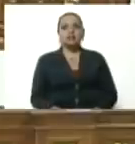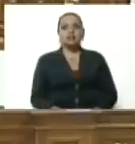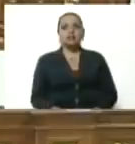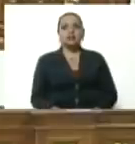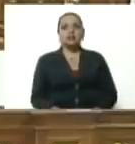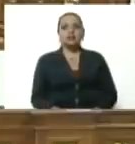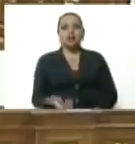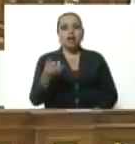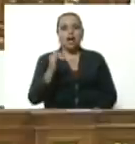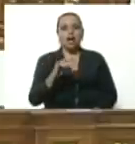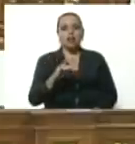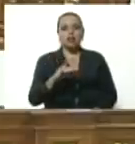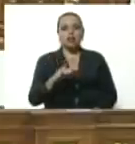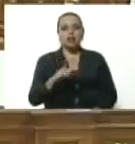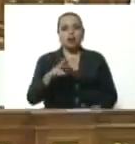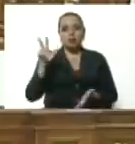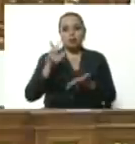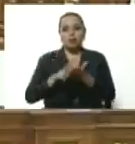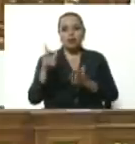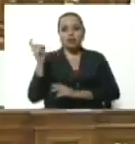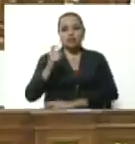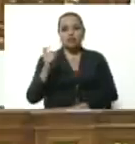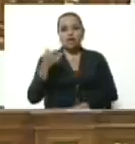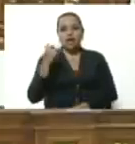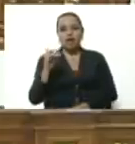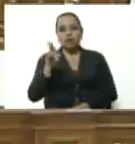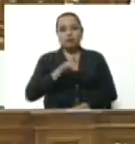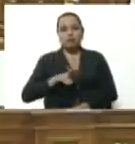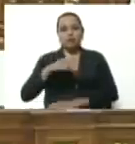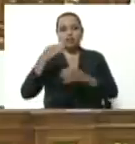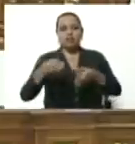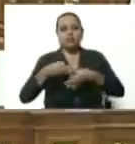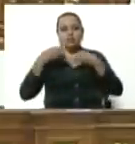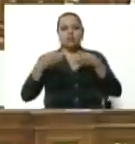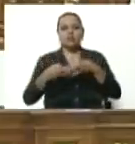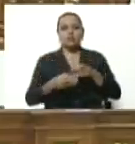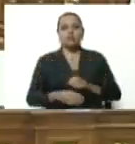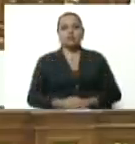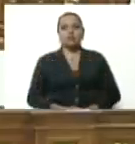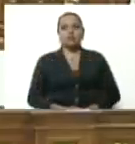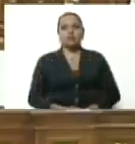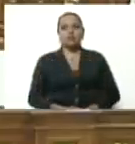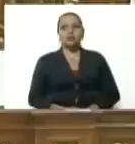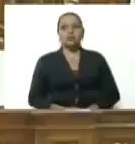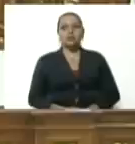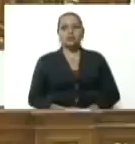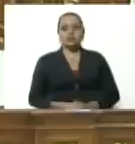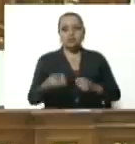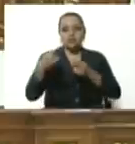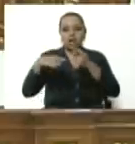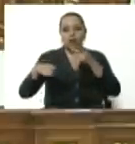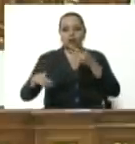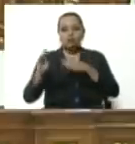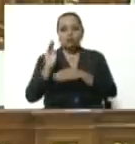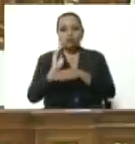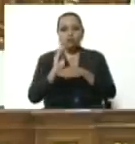se ha comprobado que es necesario que ellos siempre carguen este tipo de instrumentos de